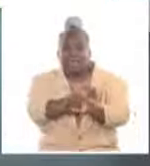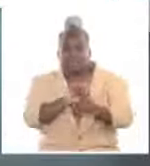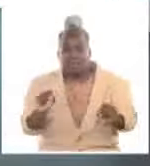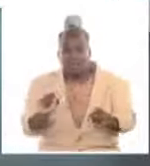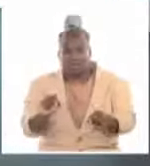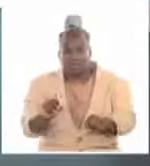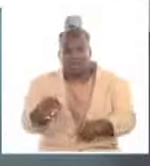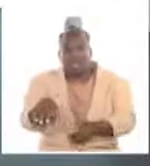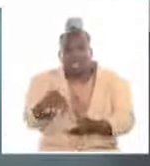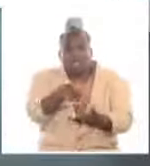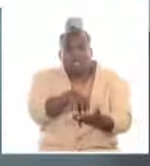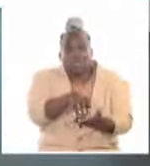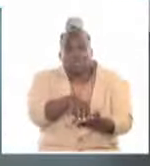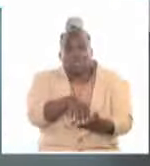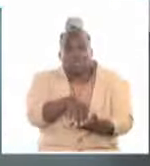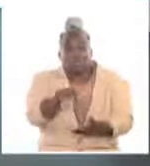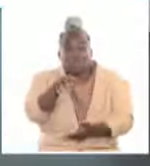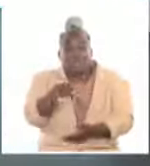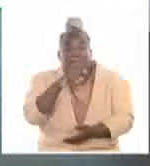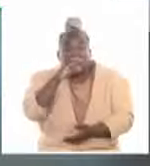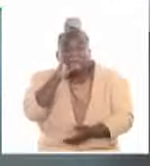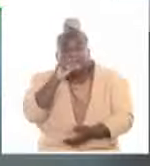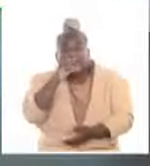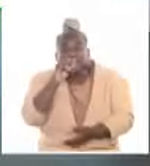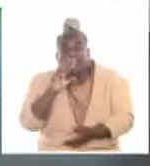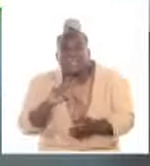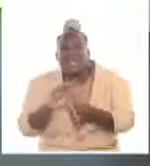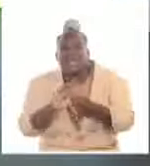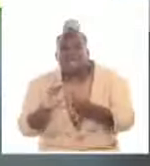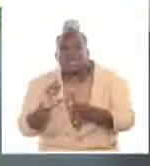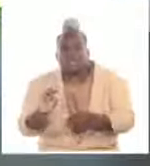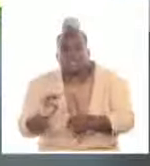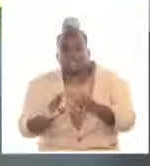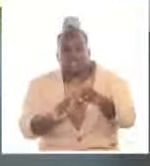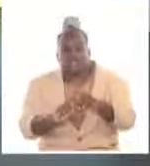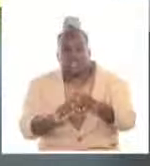la región de Belgorod. Así va el mundo hasta esta hora. Continúa informándose al mediodía.